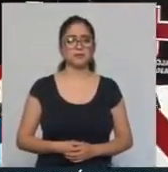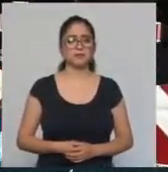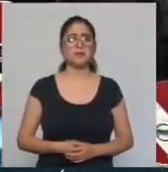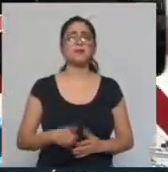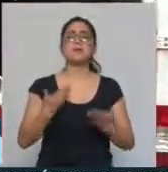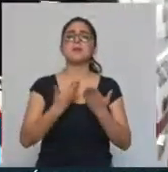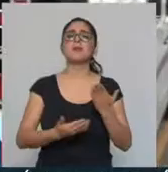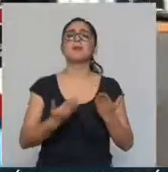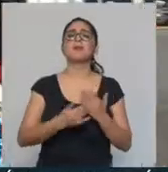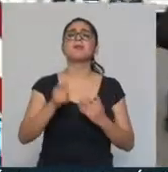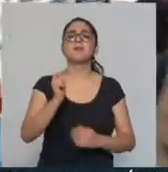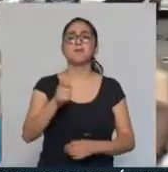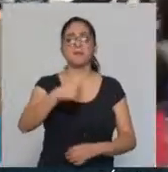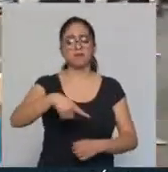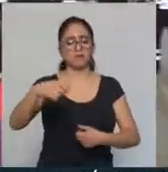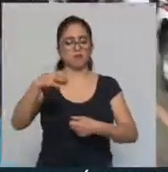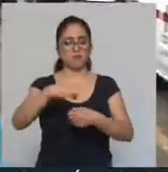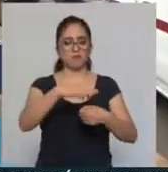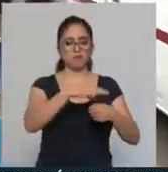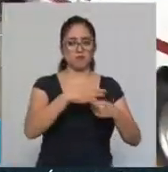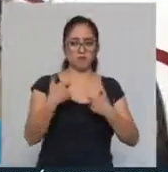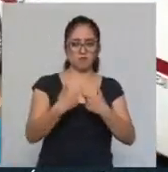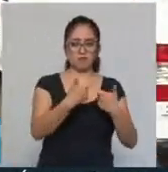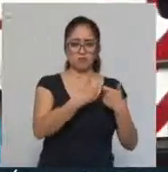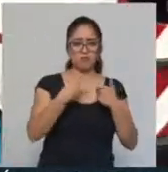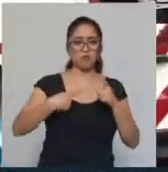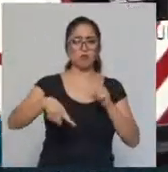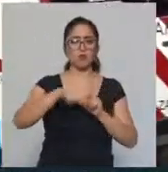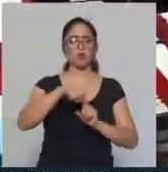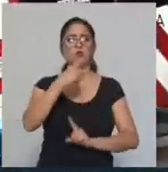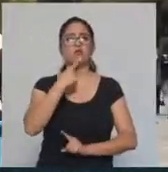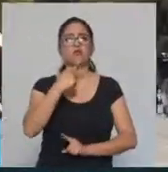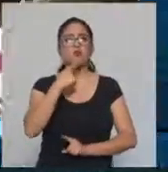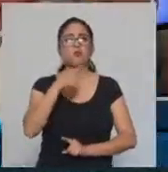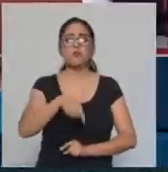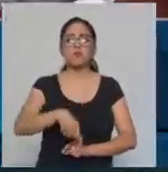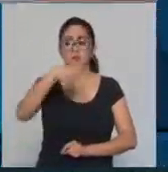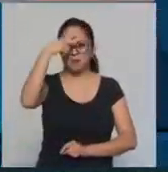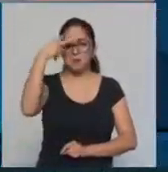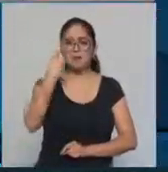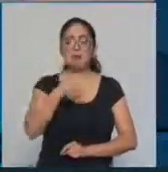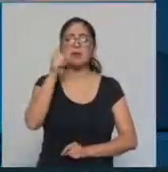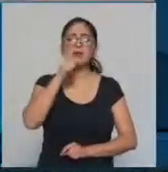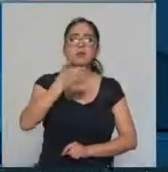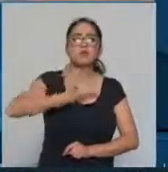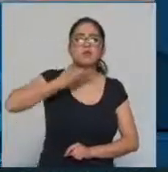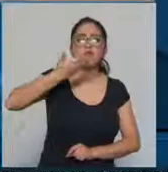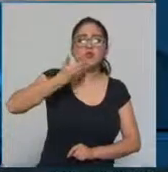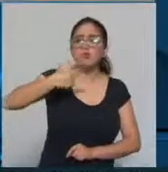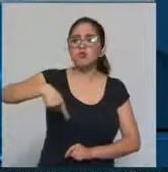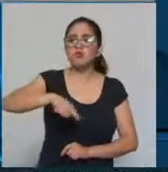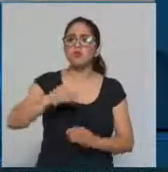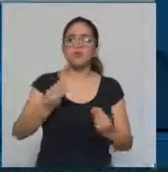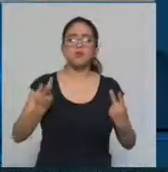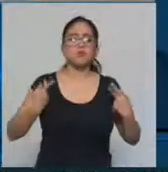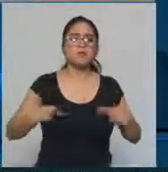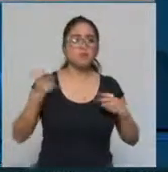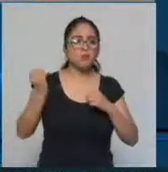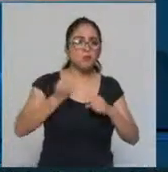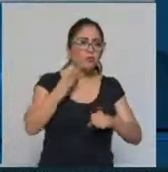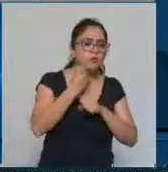la colecta anual de la Cruz Roja, y ya es costumbre para todos los mexicanos ver a tantos voluntarios en las